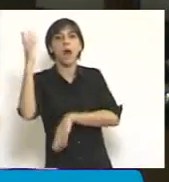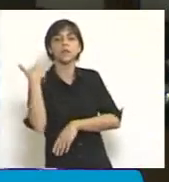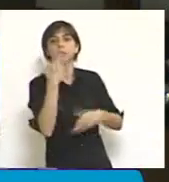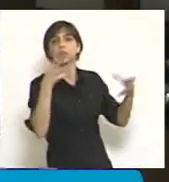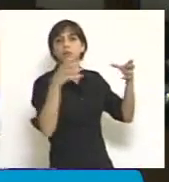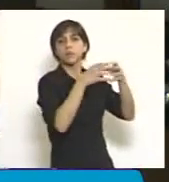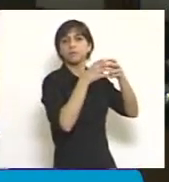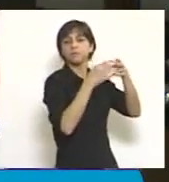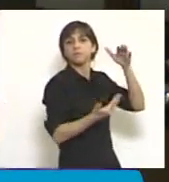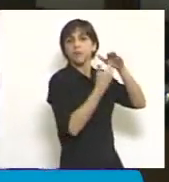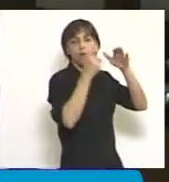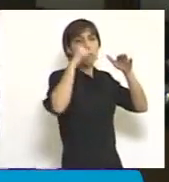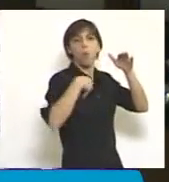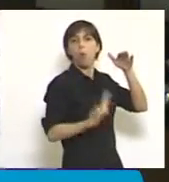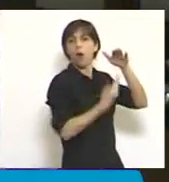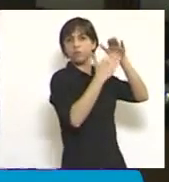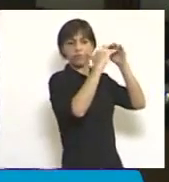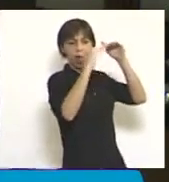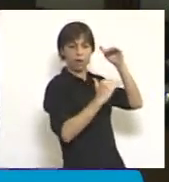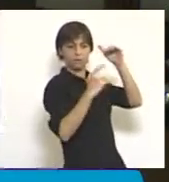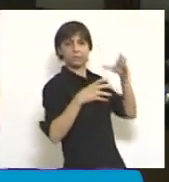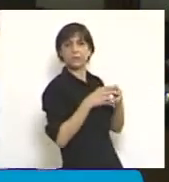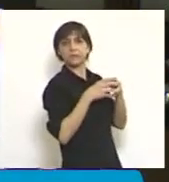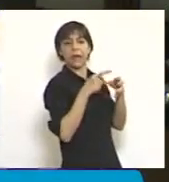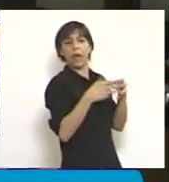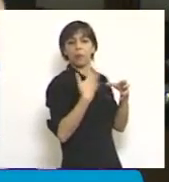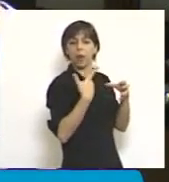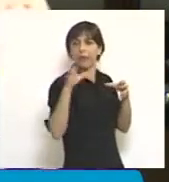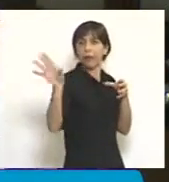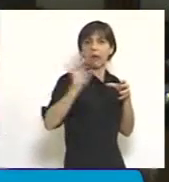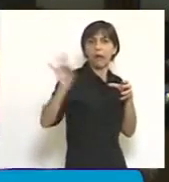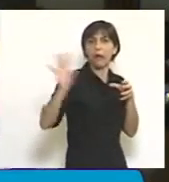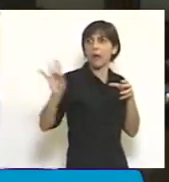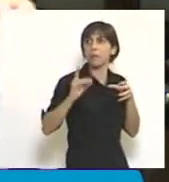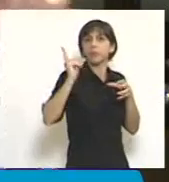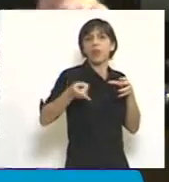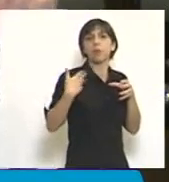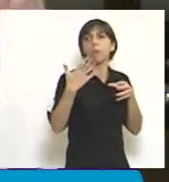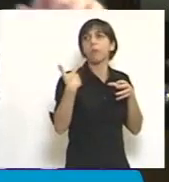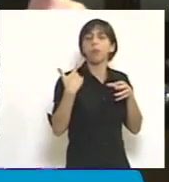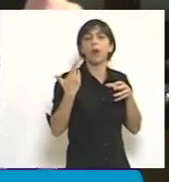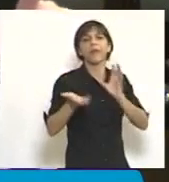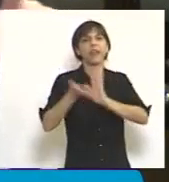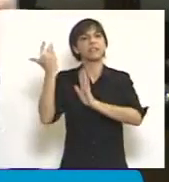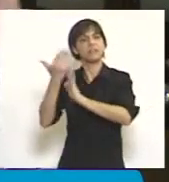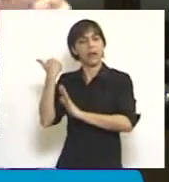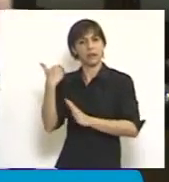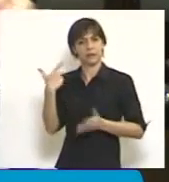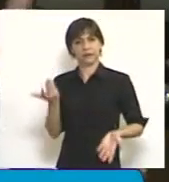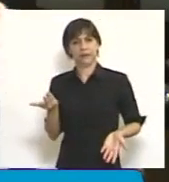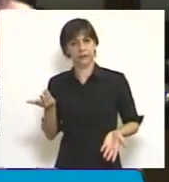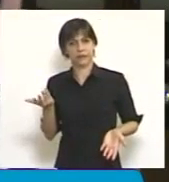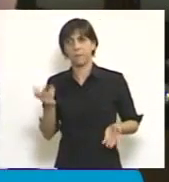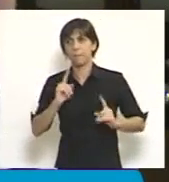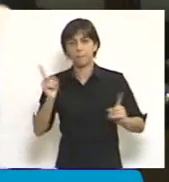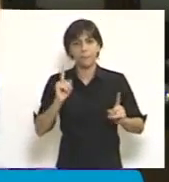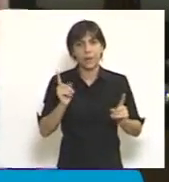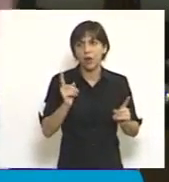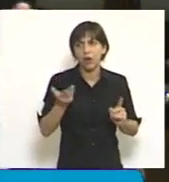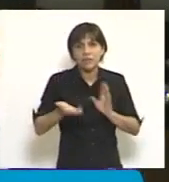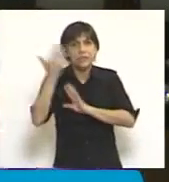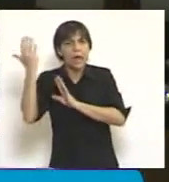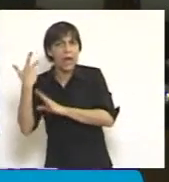atribuido la Constitución. Y aquí es donde aparece la primera inconstitucionalidad del proyecto, porque el proyecto le atribuye